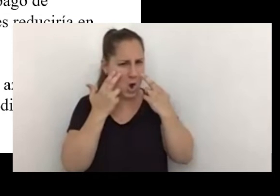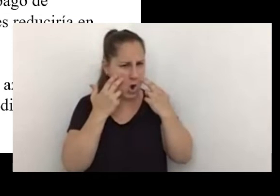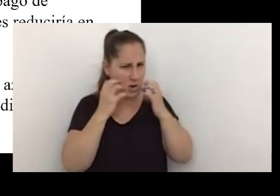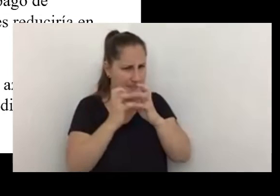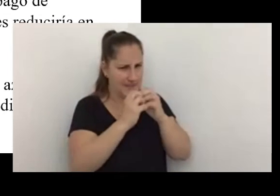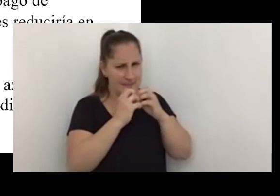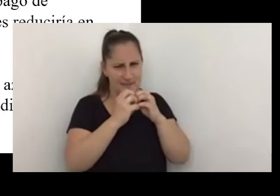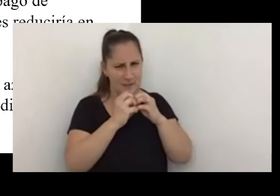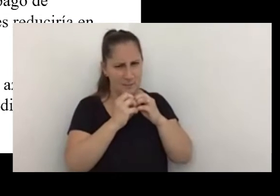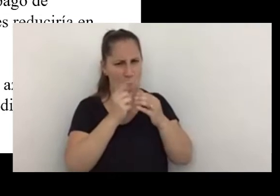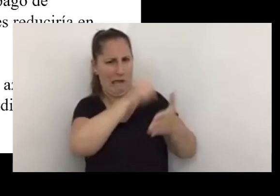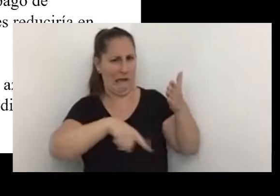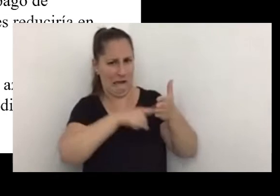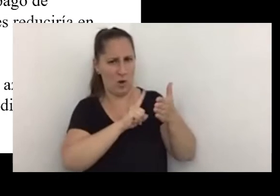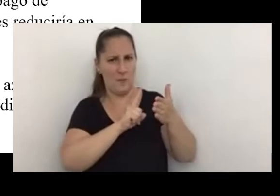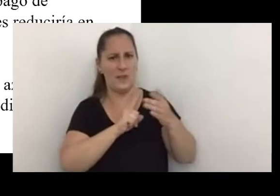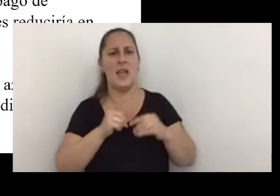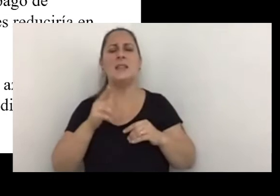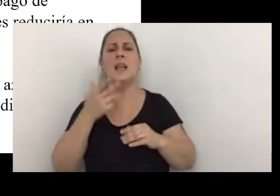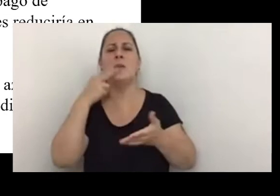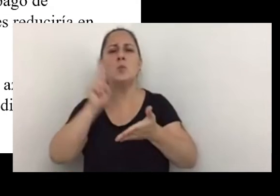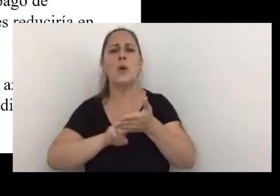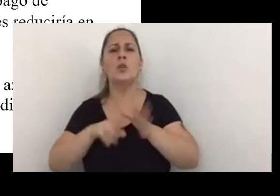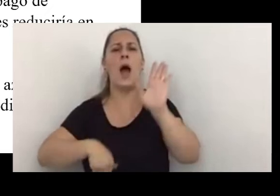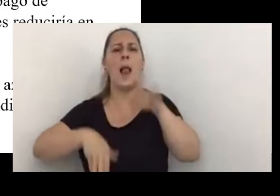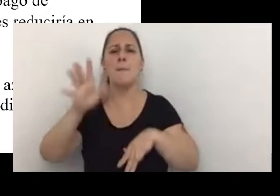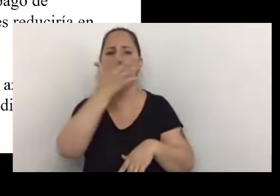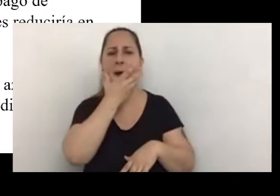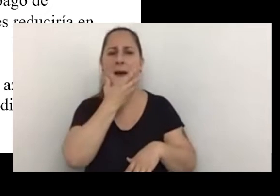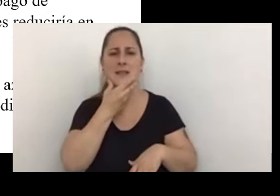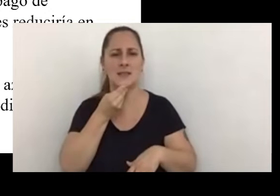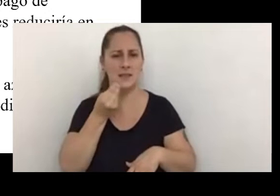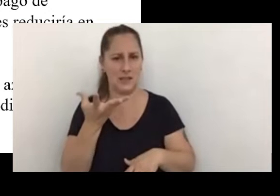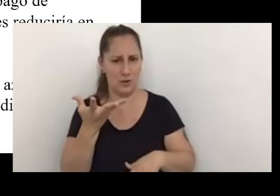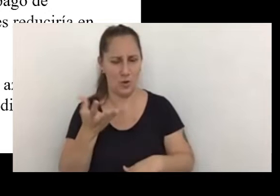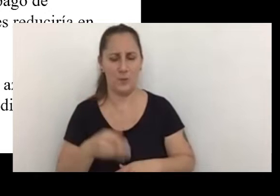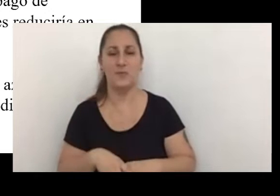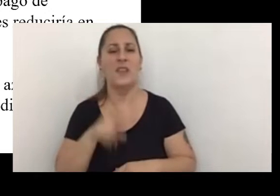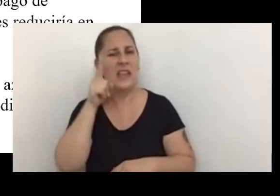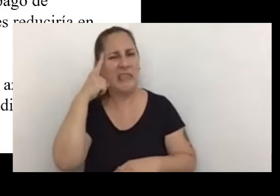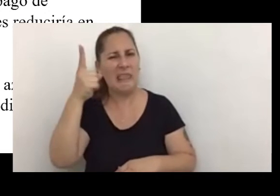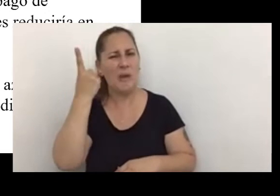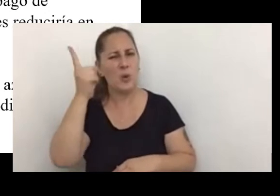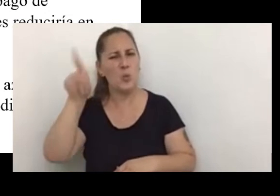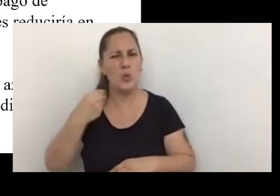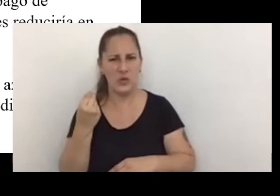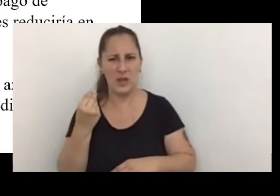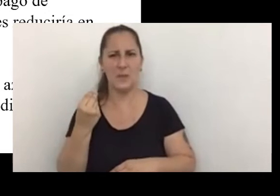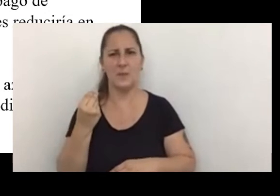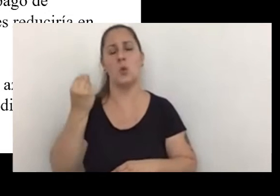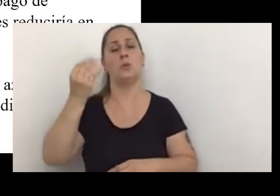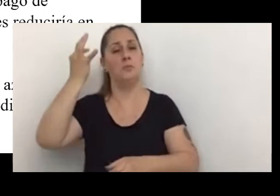Es el impuesto al más guapo. Esta idea viene de la mano de hoy un